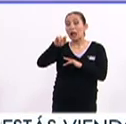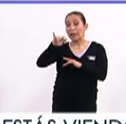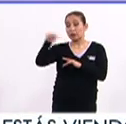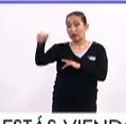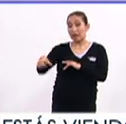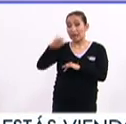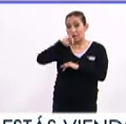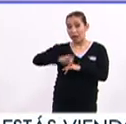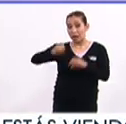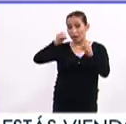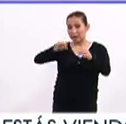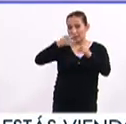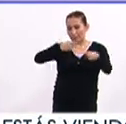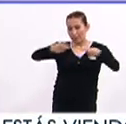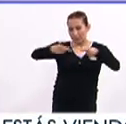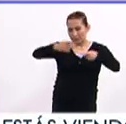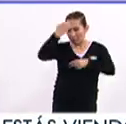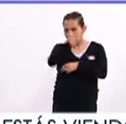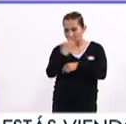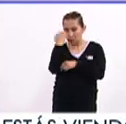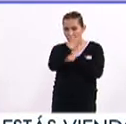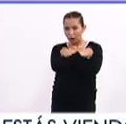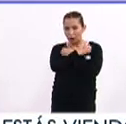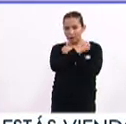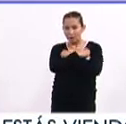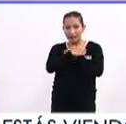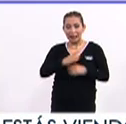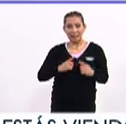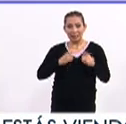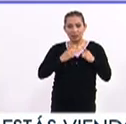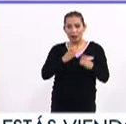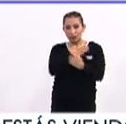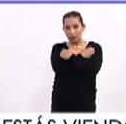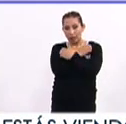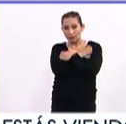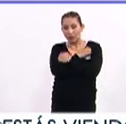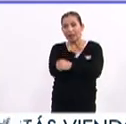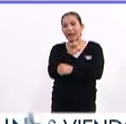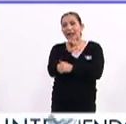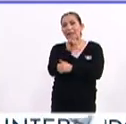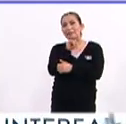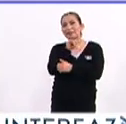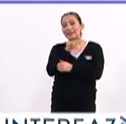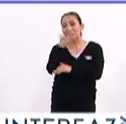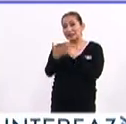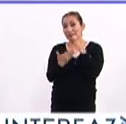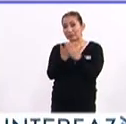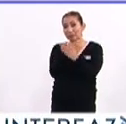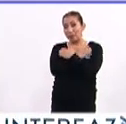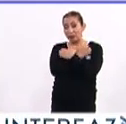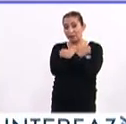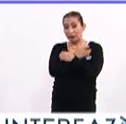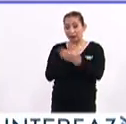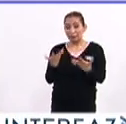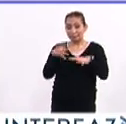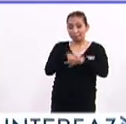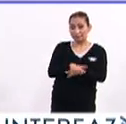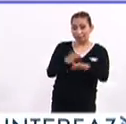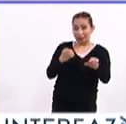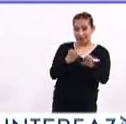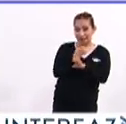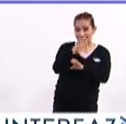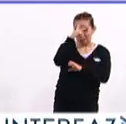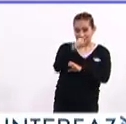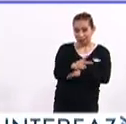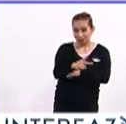Él es jefe de la Oficina de Planeación y Evaluación Educativa de la Dirección de Educación Elemental de los Servicios Educativos Integrados al Estado